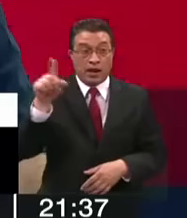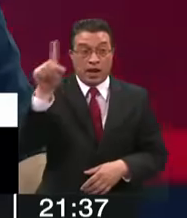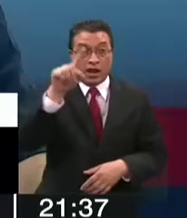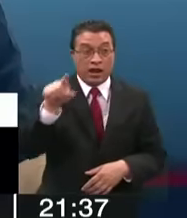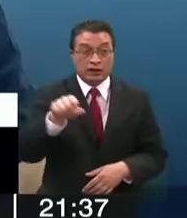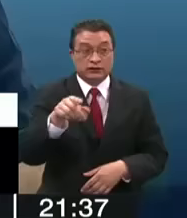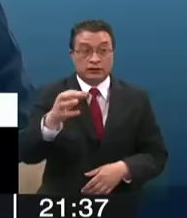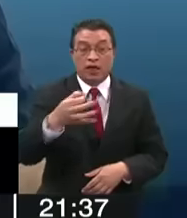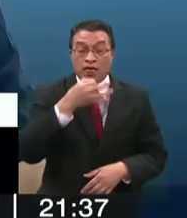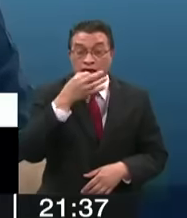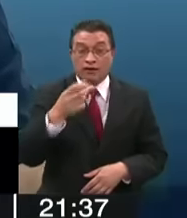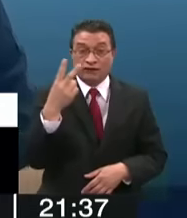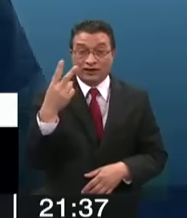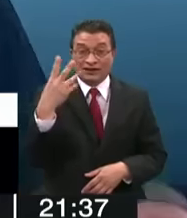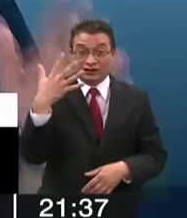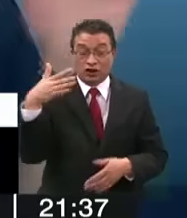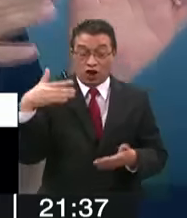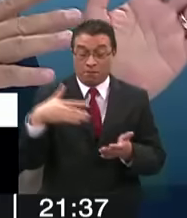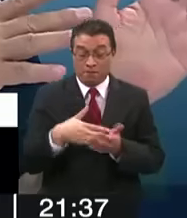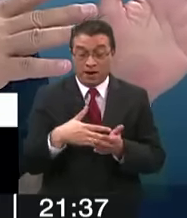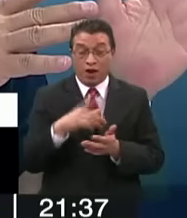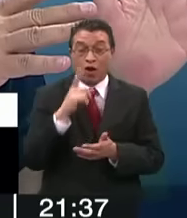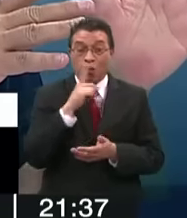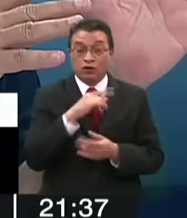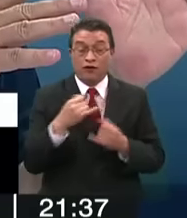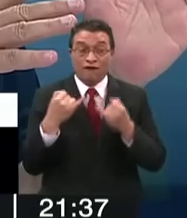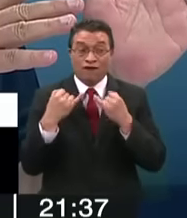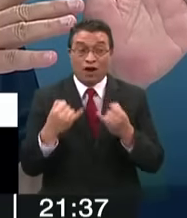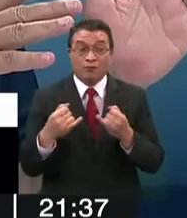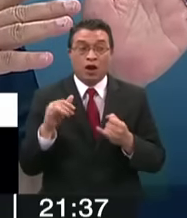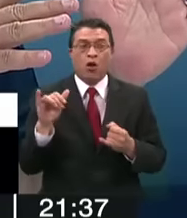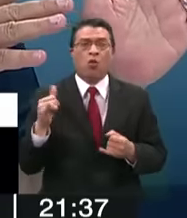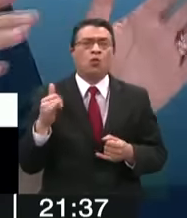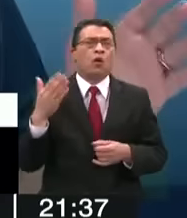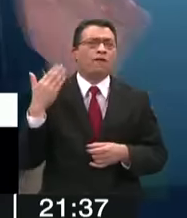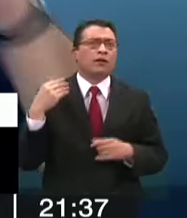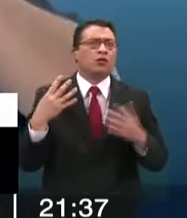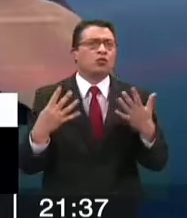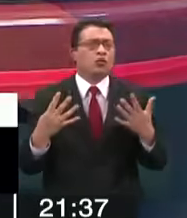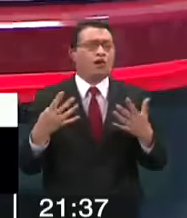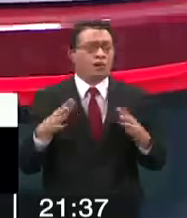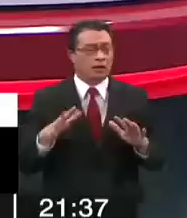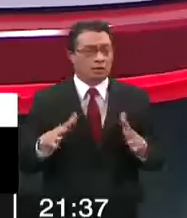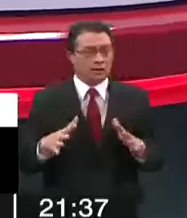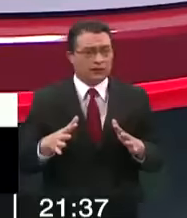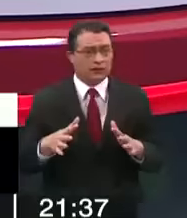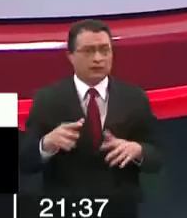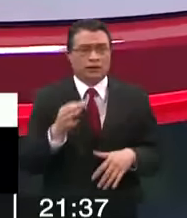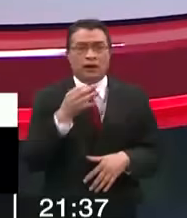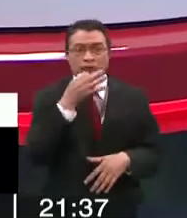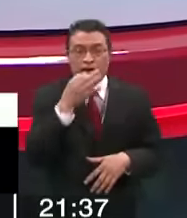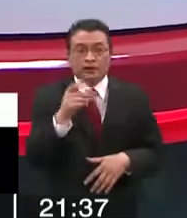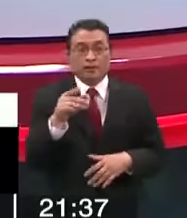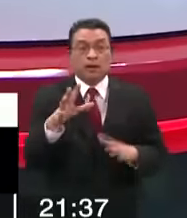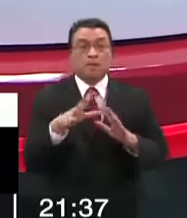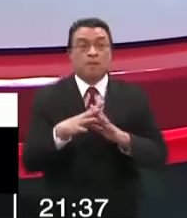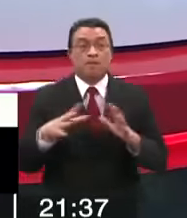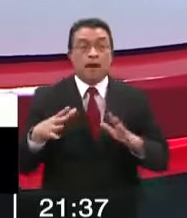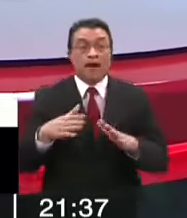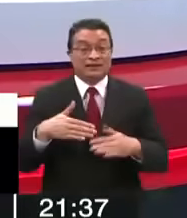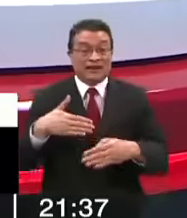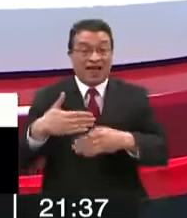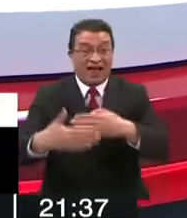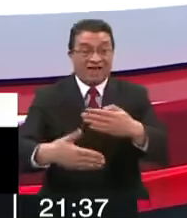con 25.000, el último informe que vimos, ¿te acuerdas? El jueves 9, me parece. Sí. El más avanzado